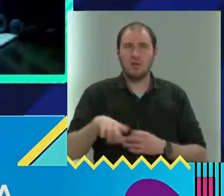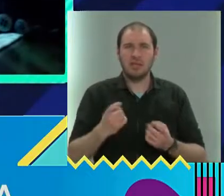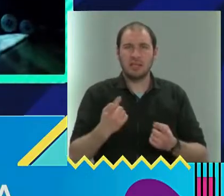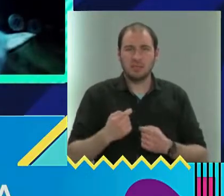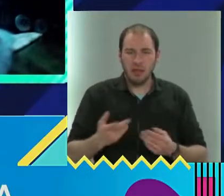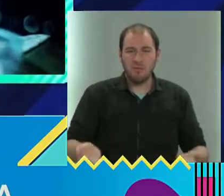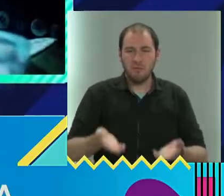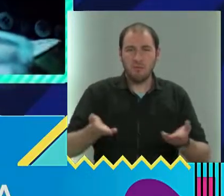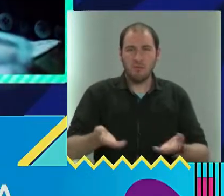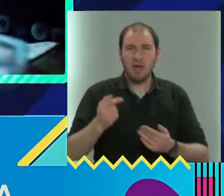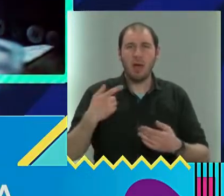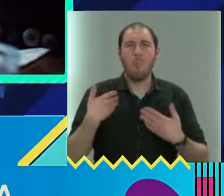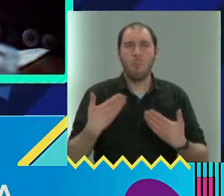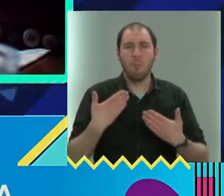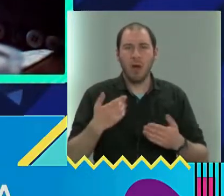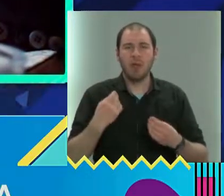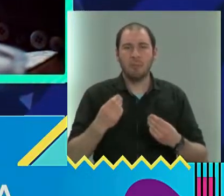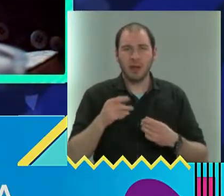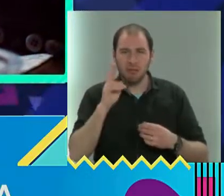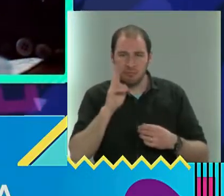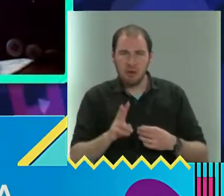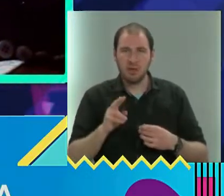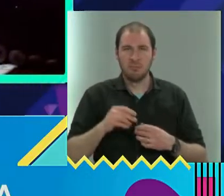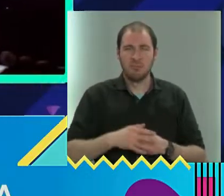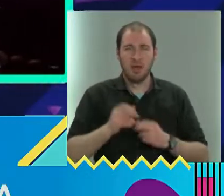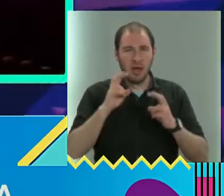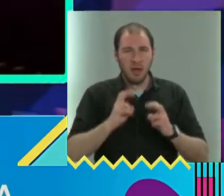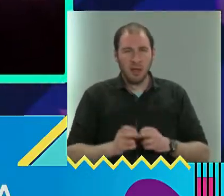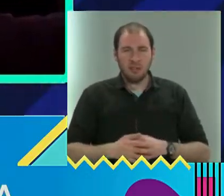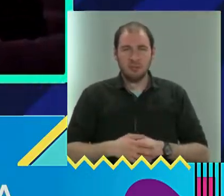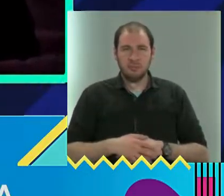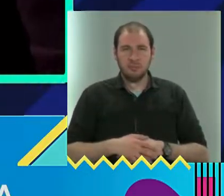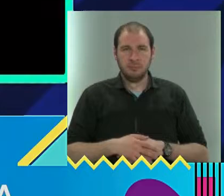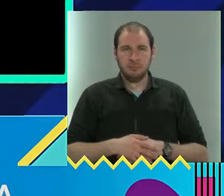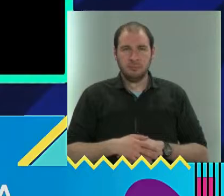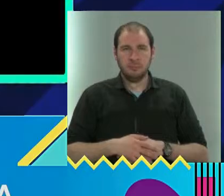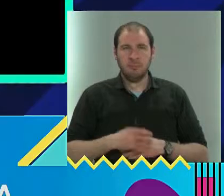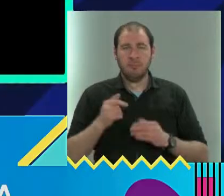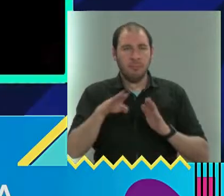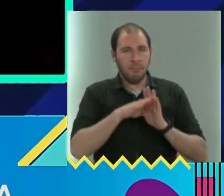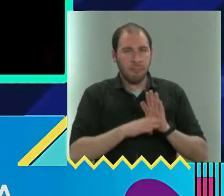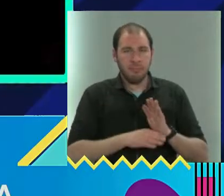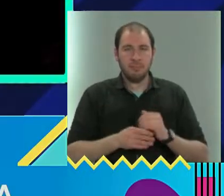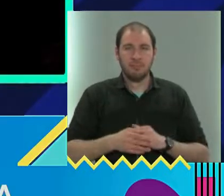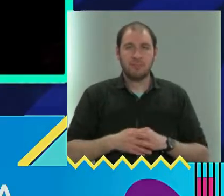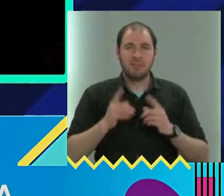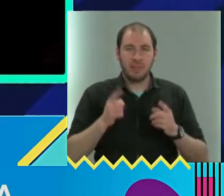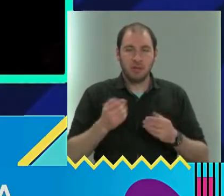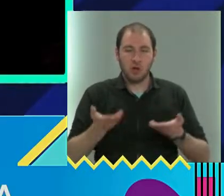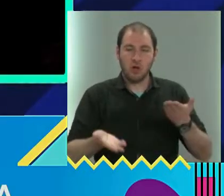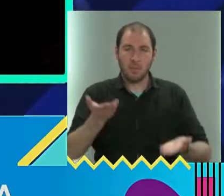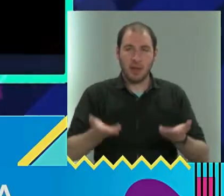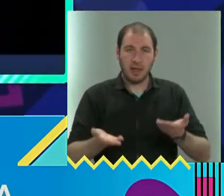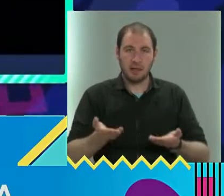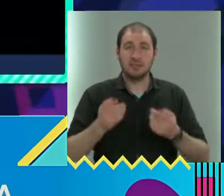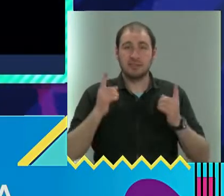es fomentar las capacidades para poder observarla, para poder analizarla, para poder categorizarla, para poder compararla